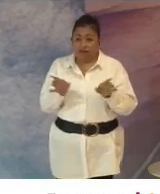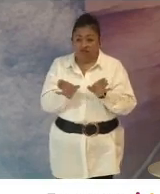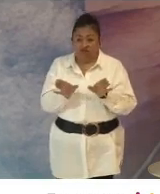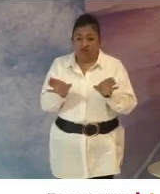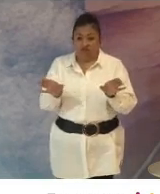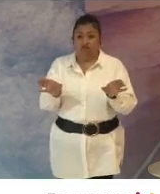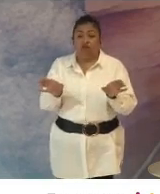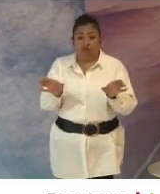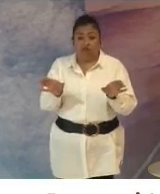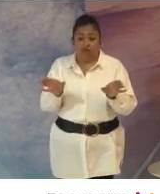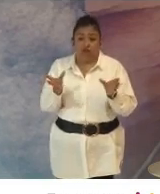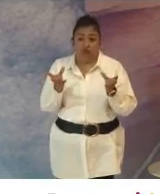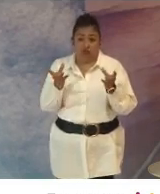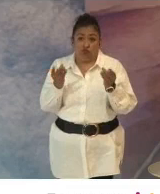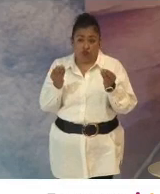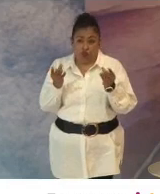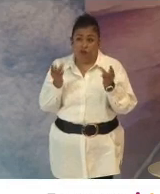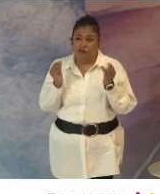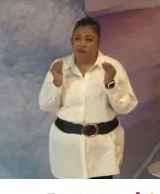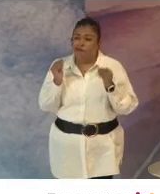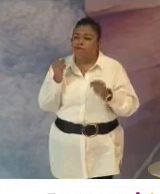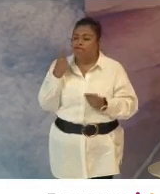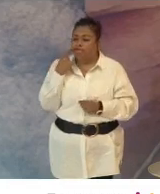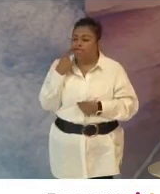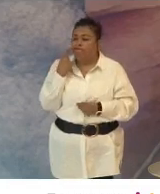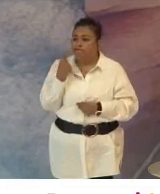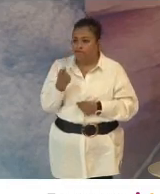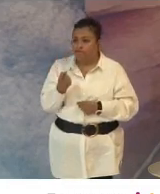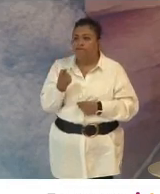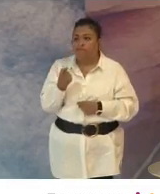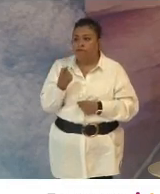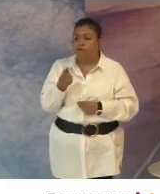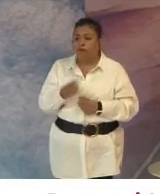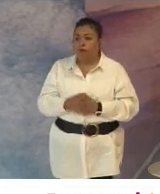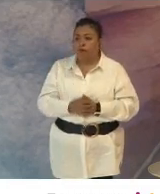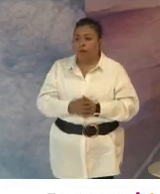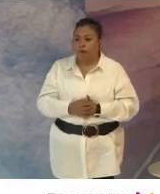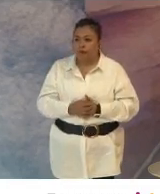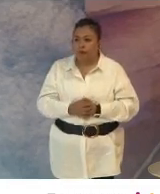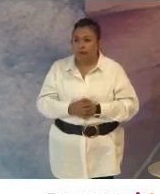brecha muy grande que nos señala